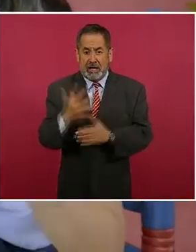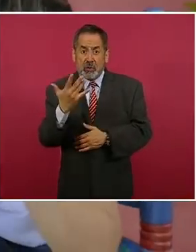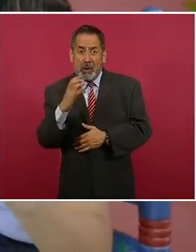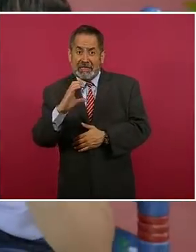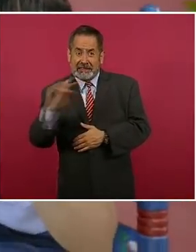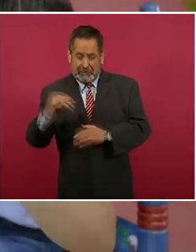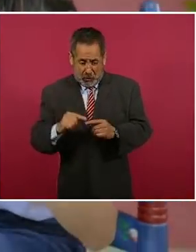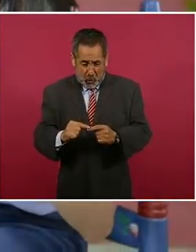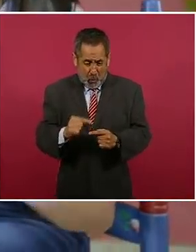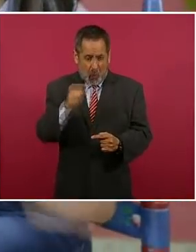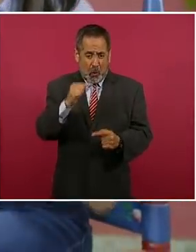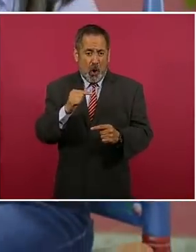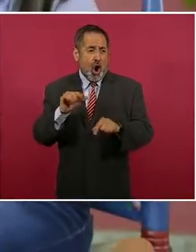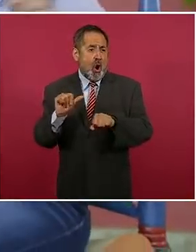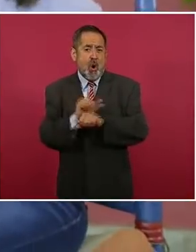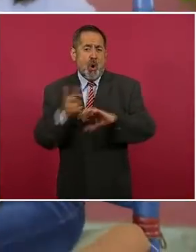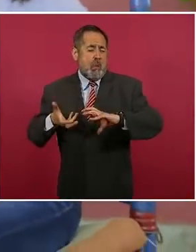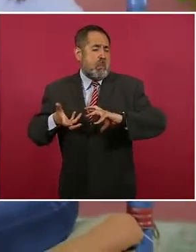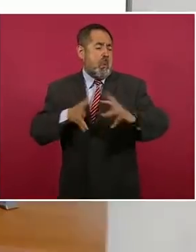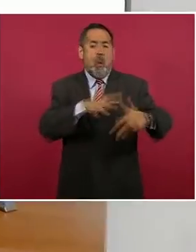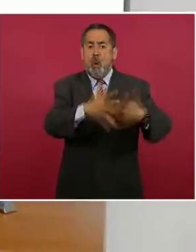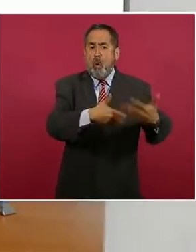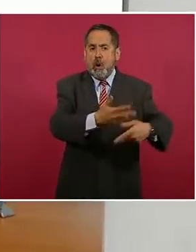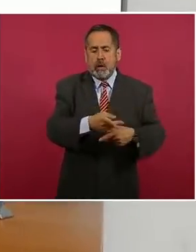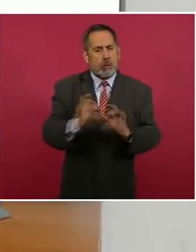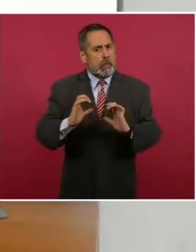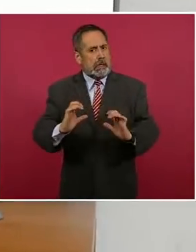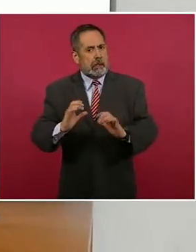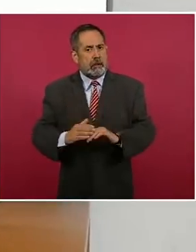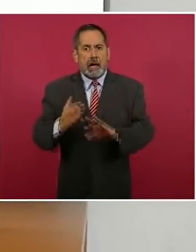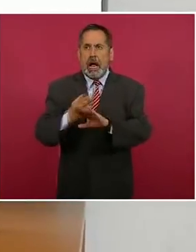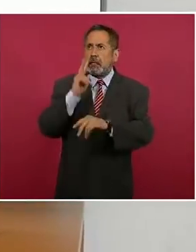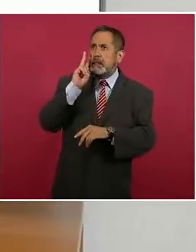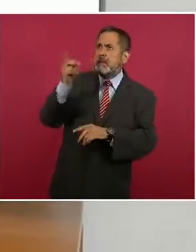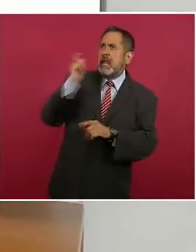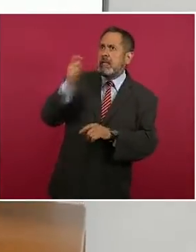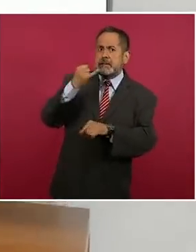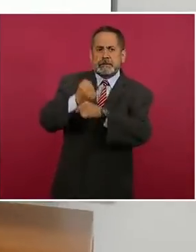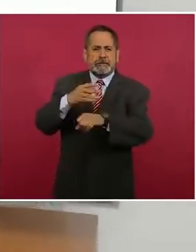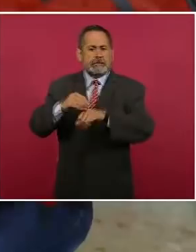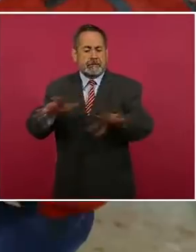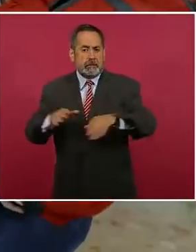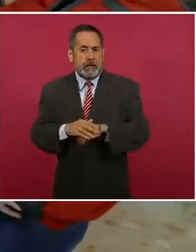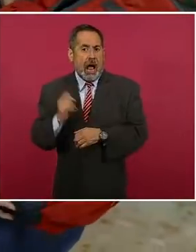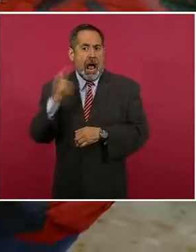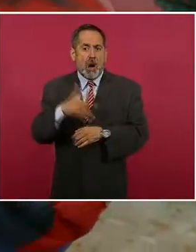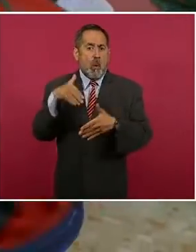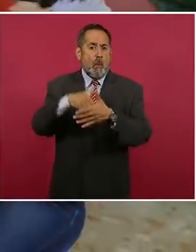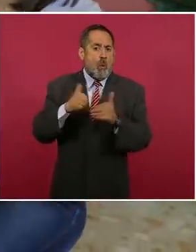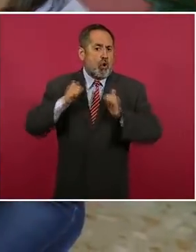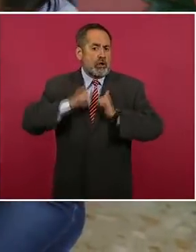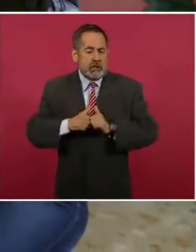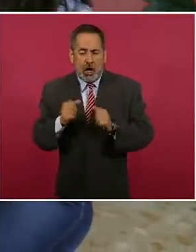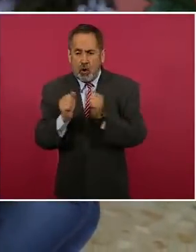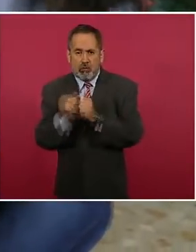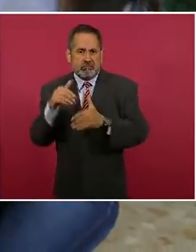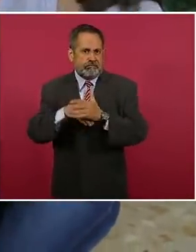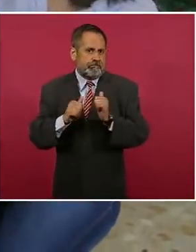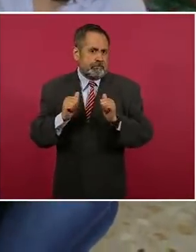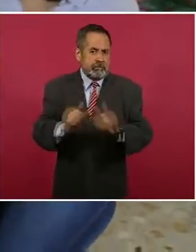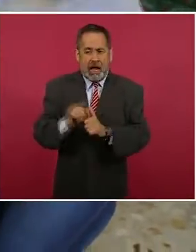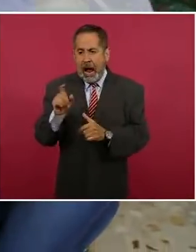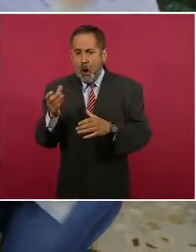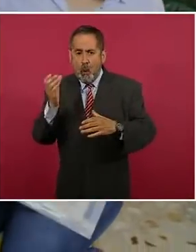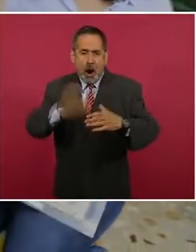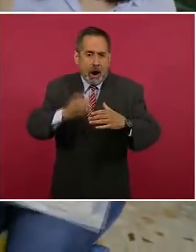solo 50 centímetros de agua pueden llevarse un coche. Consulta los pronósticos del Servicio Meteorológico Nacional. Ten una mochila de emergencia. Agua